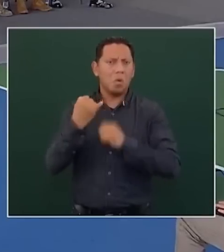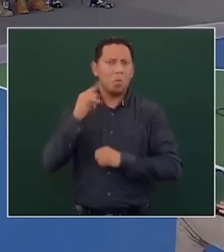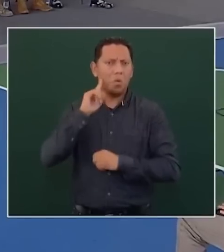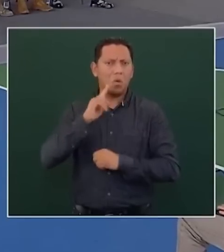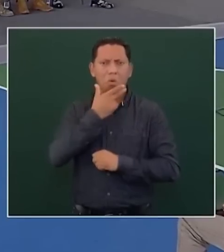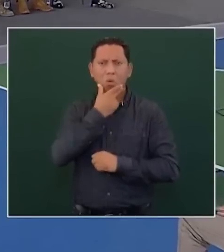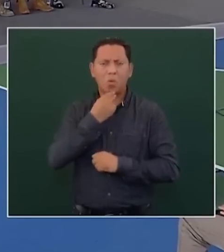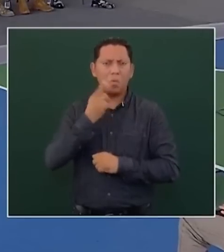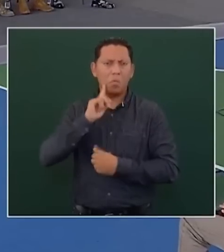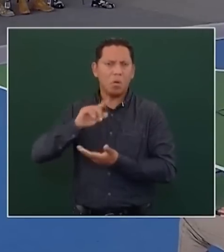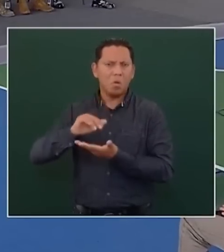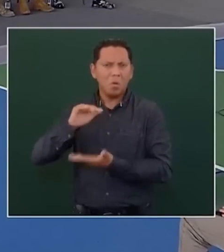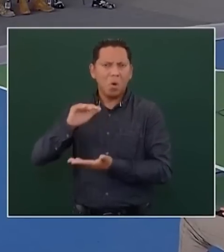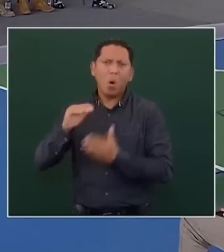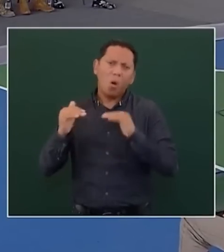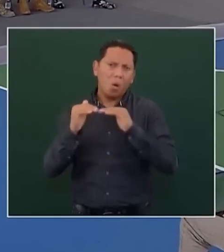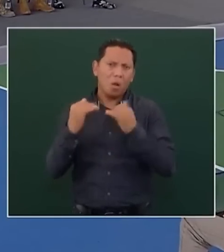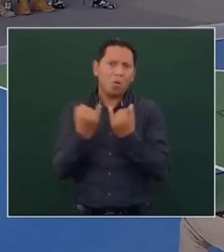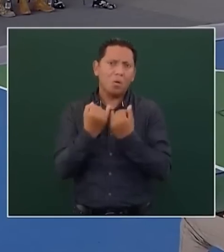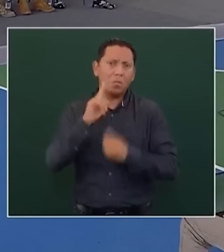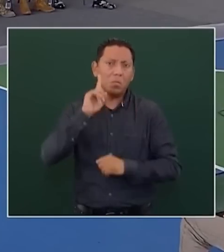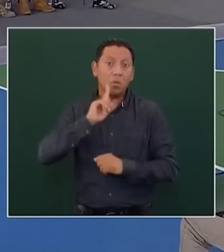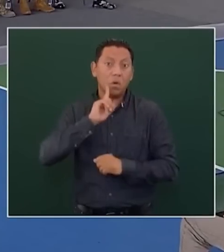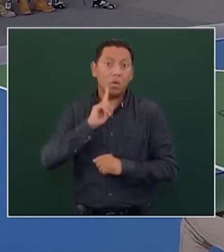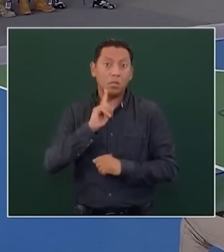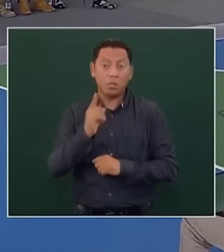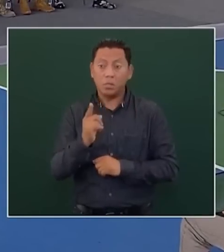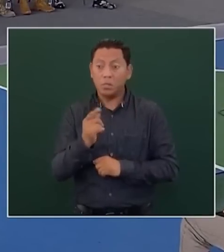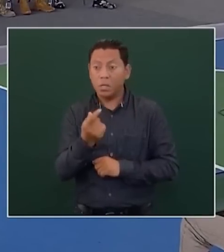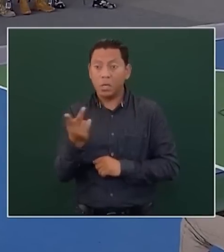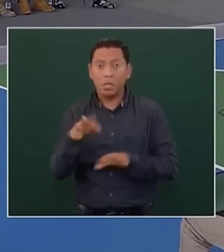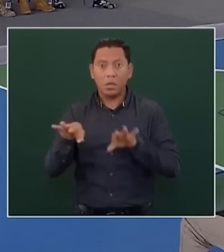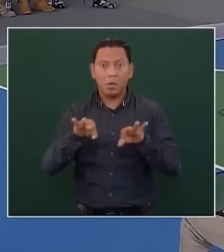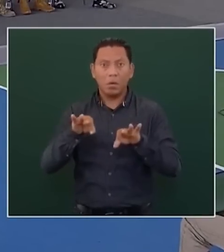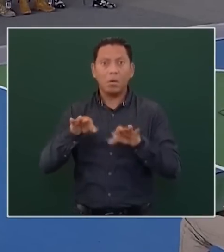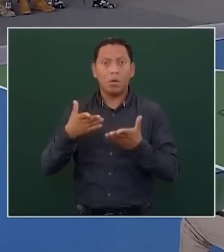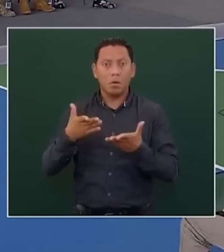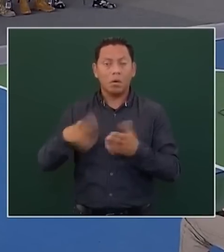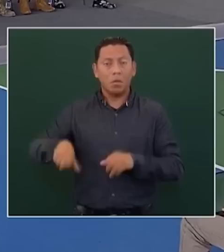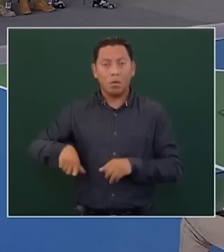pero las mujeres son muy responsables,